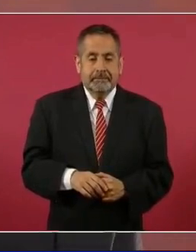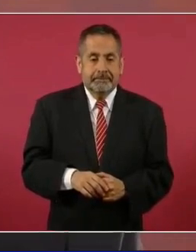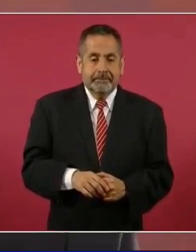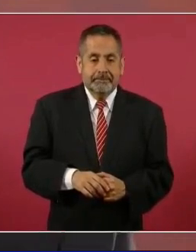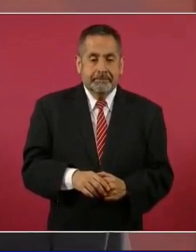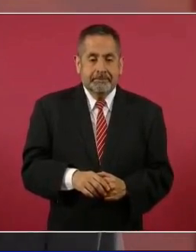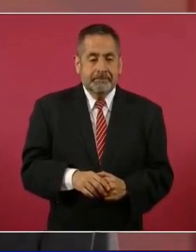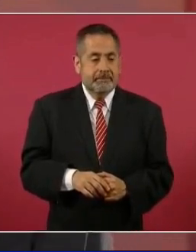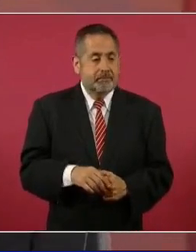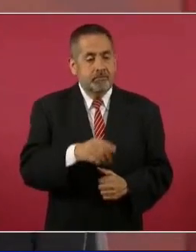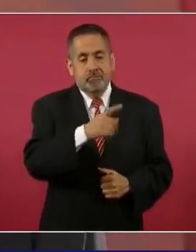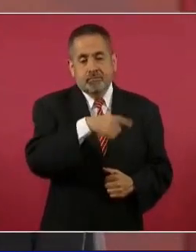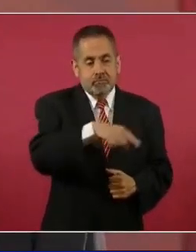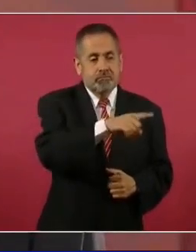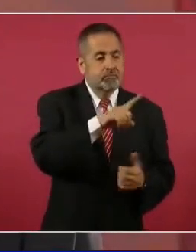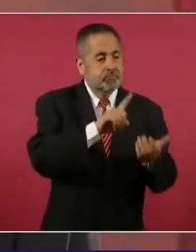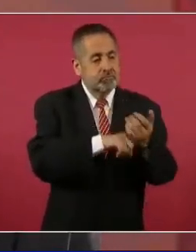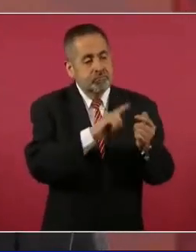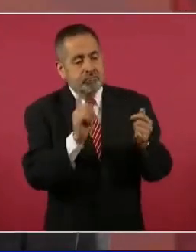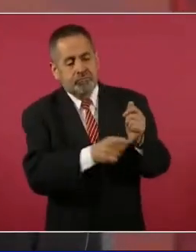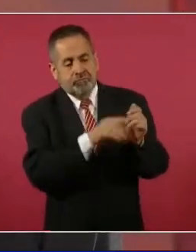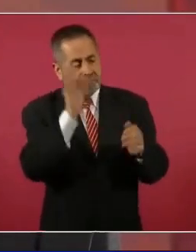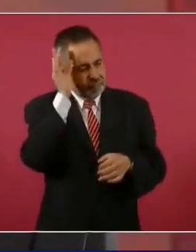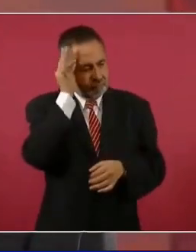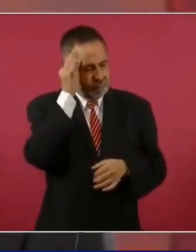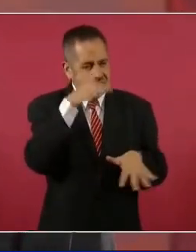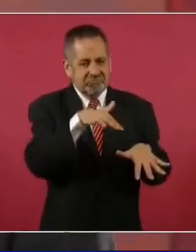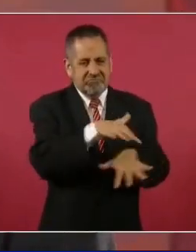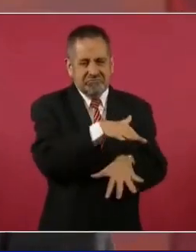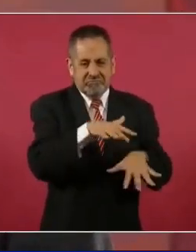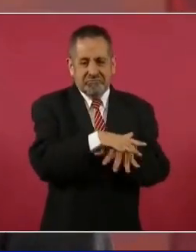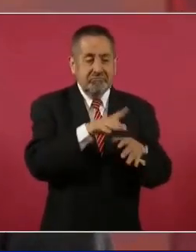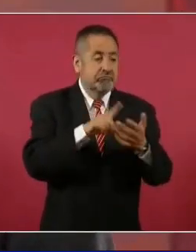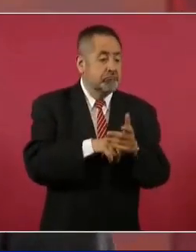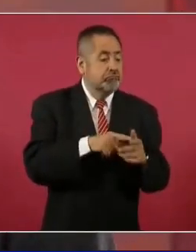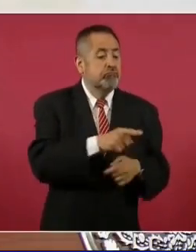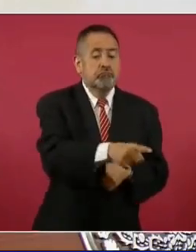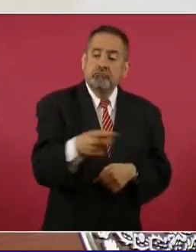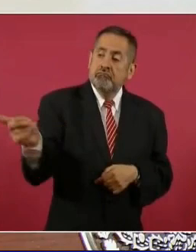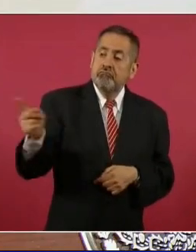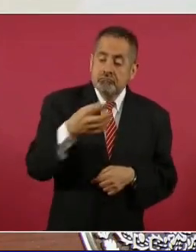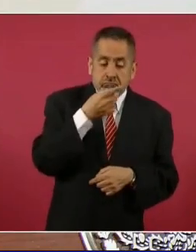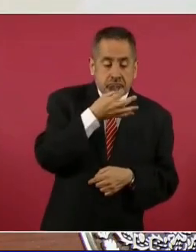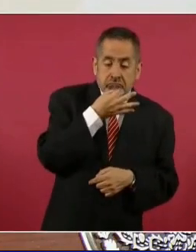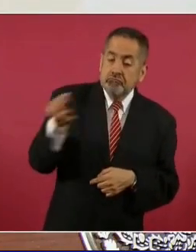a ellos y a sus achichincles y voceros